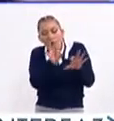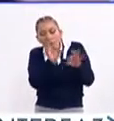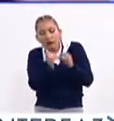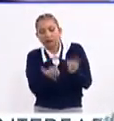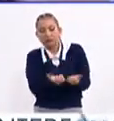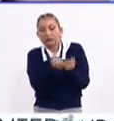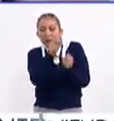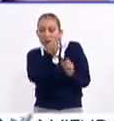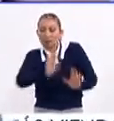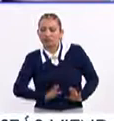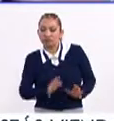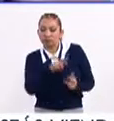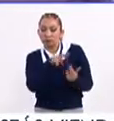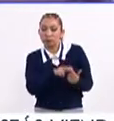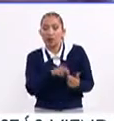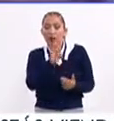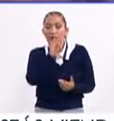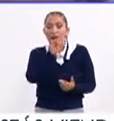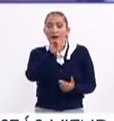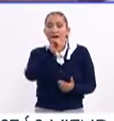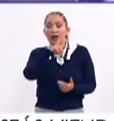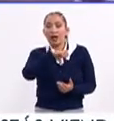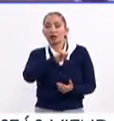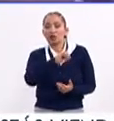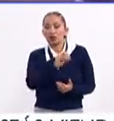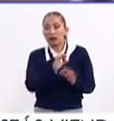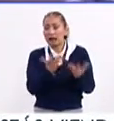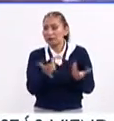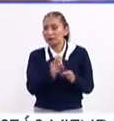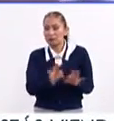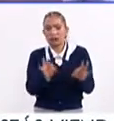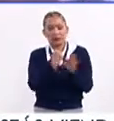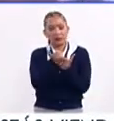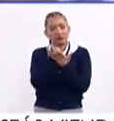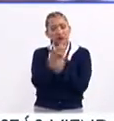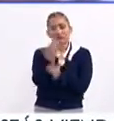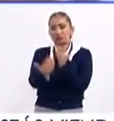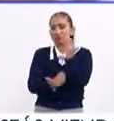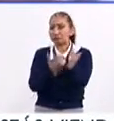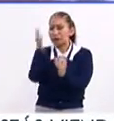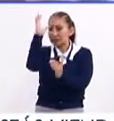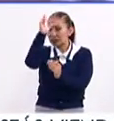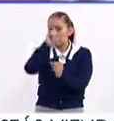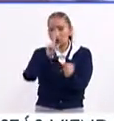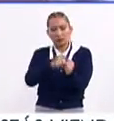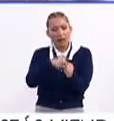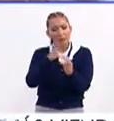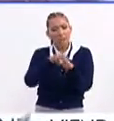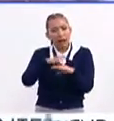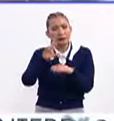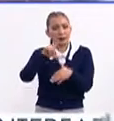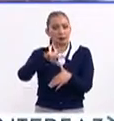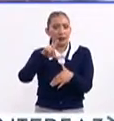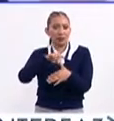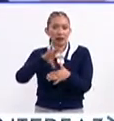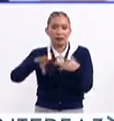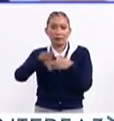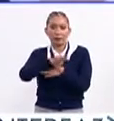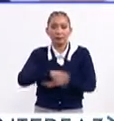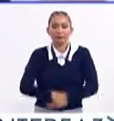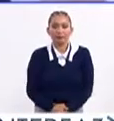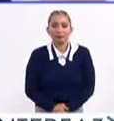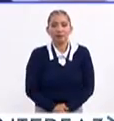la particularidad de la región. FLACSO ha realizado un importante aporte al desarrollo de las ciencias sociales en América Latina y el